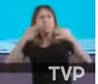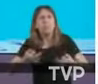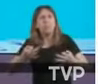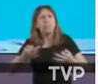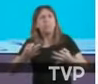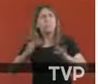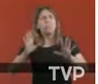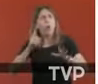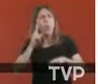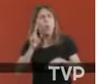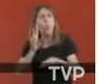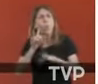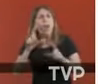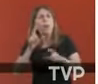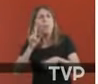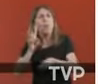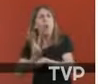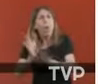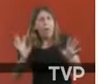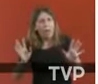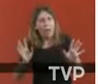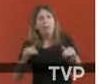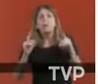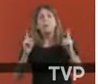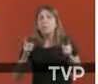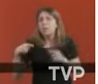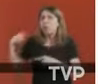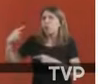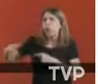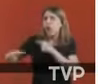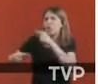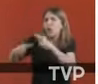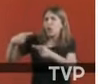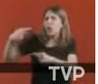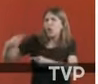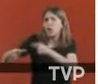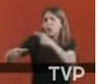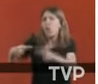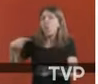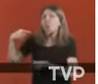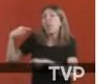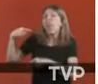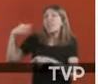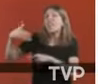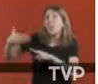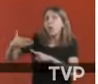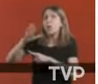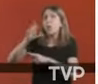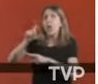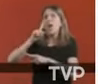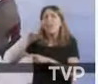ecuanimidad, prudencia. Así sigue lo que se llama, bueno, el propio Simón Bolívar, si bien no